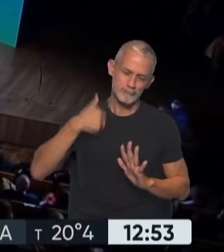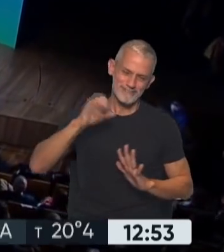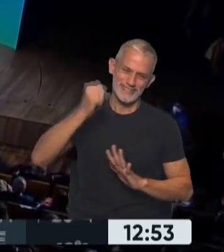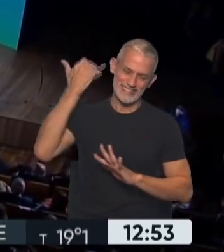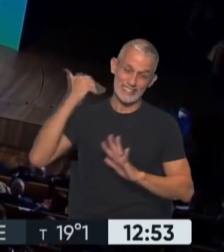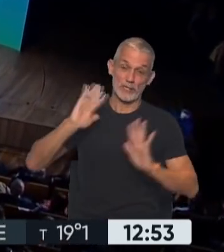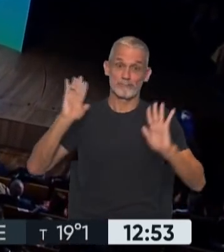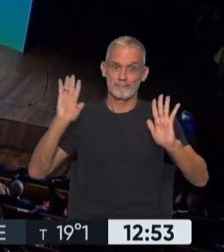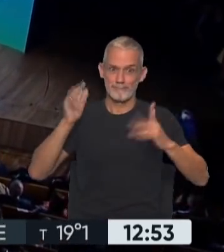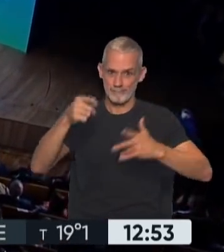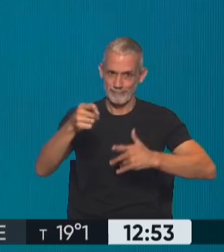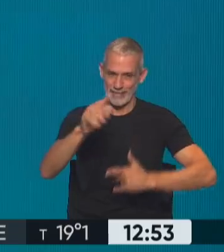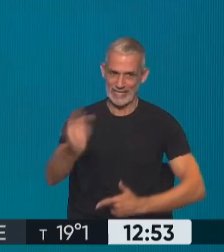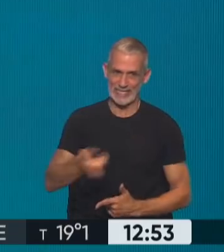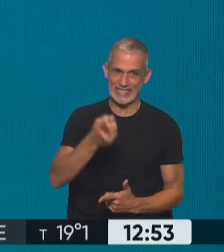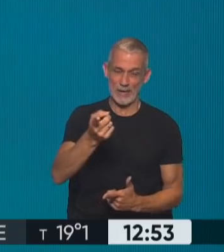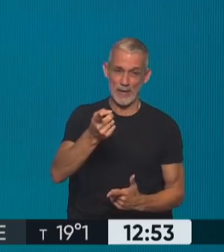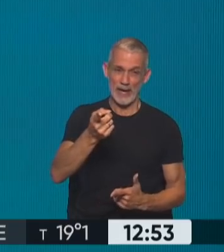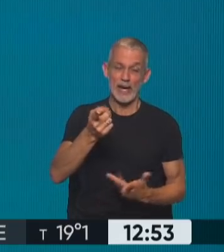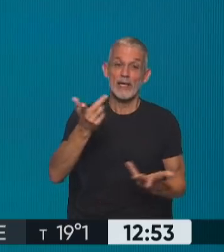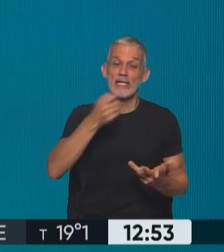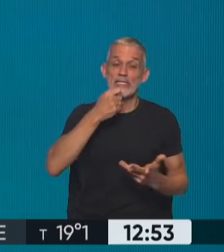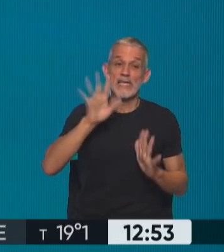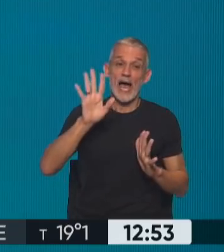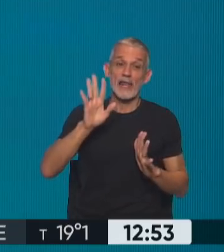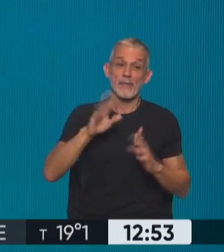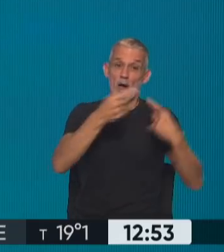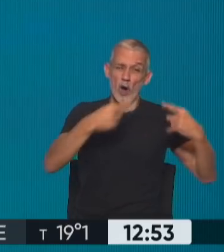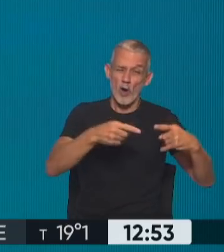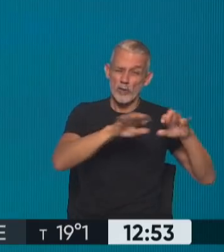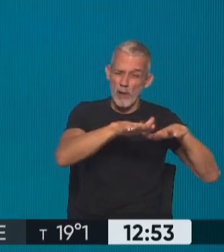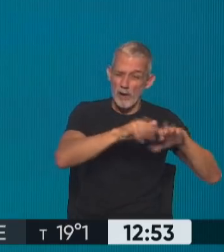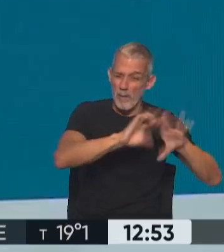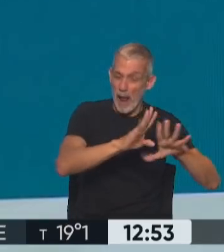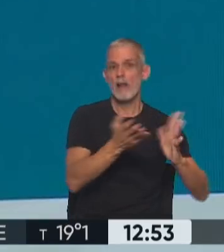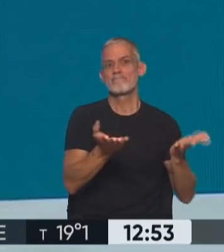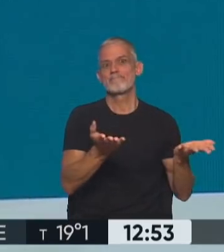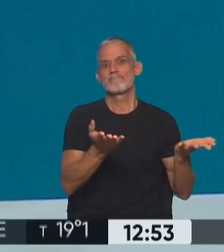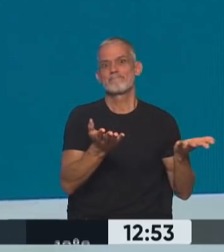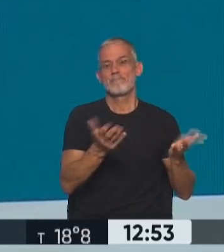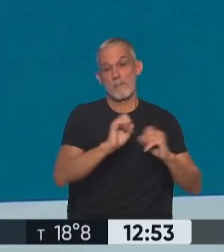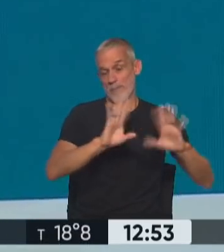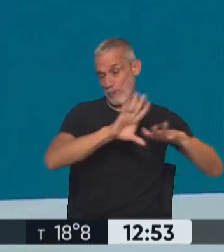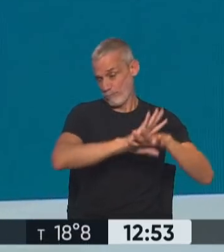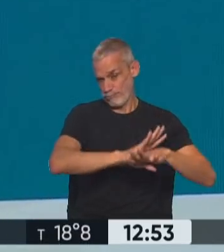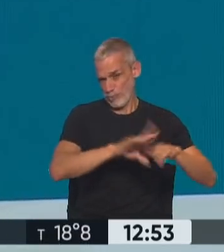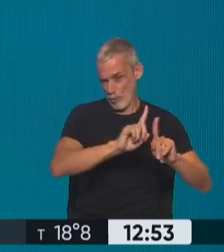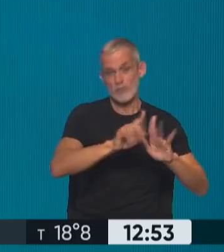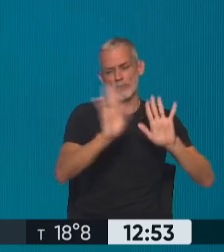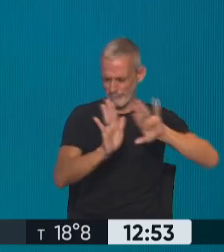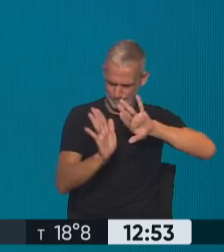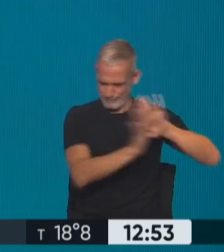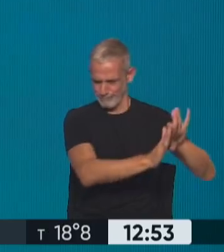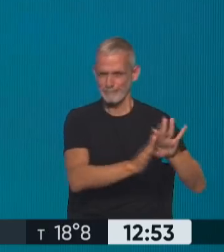Ni te cuento si además no se hacen las cosas que hay que hacer, ni te cuento, pero bueno, dejémoslo ahí.